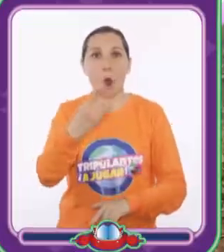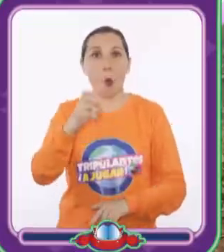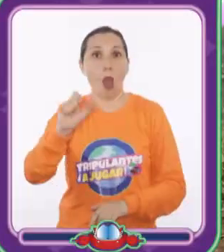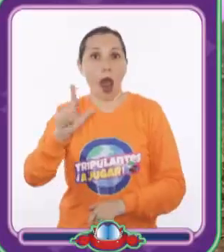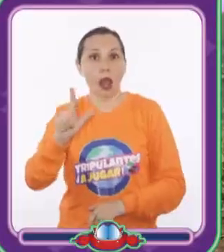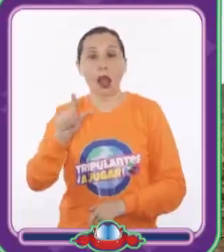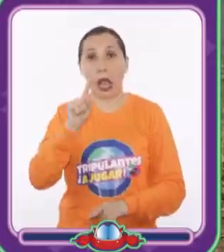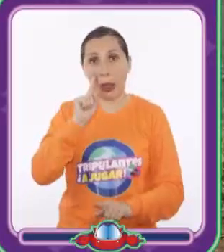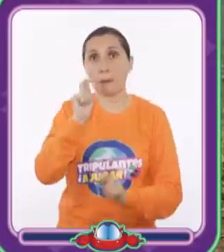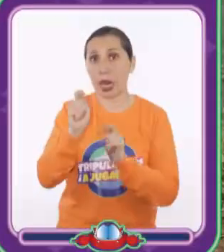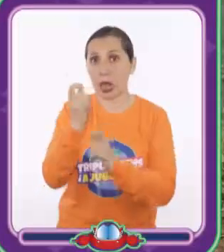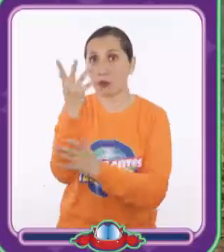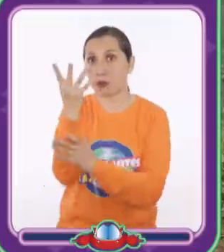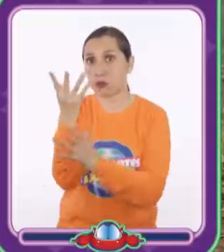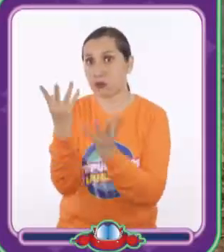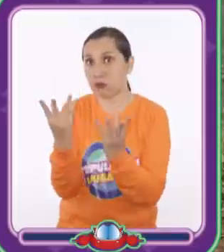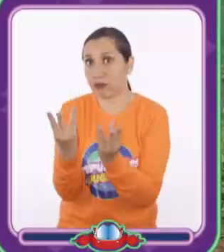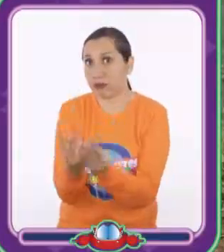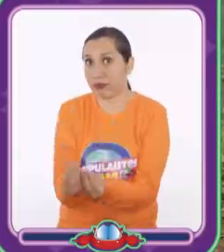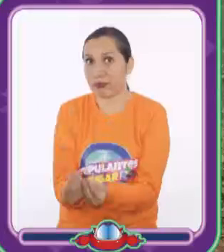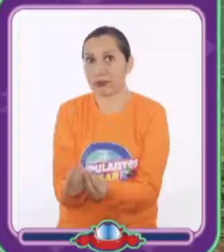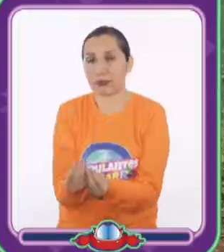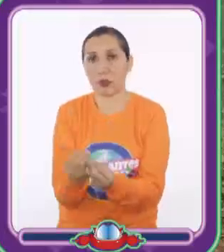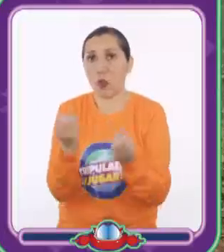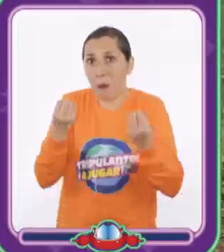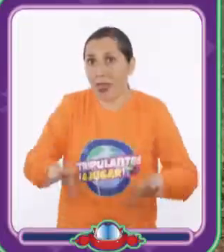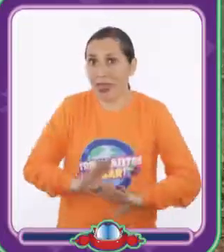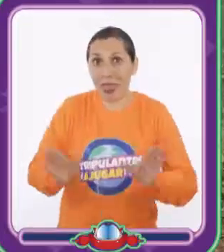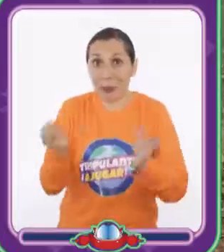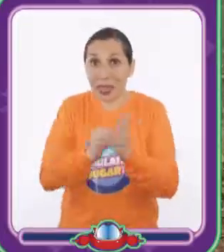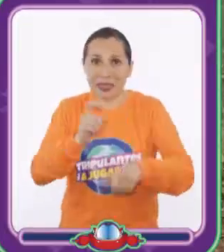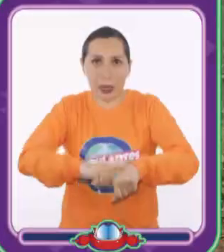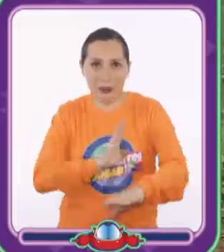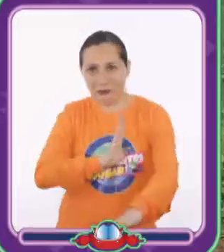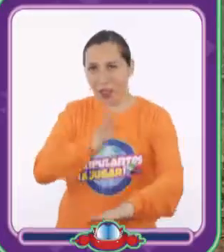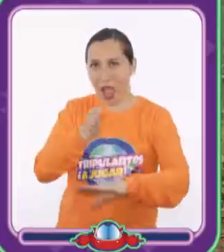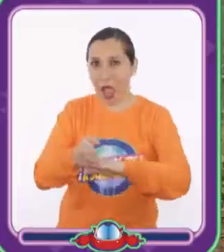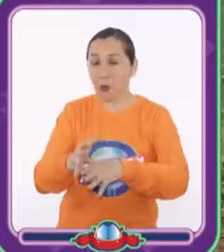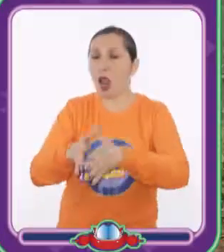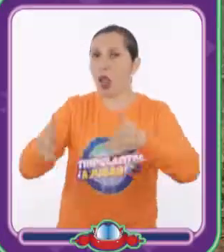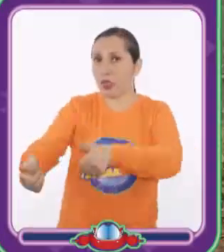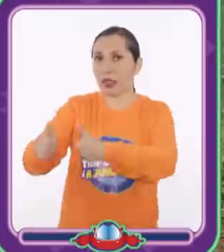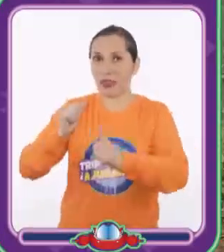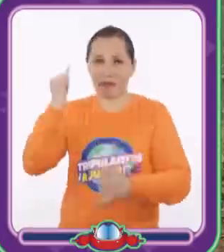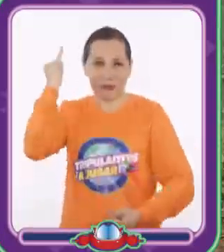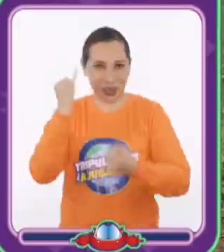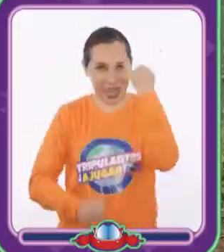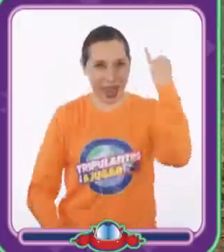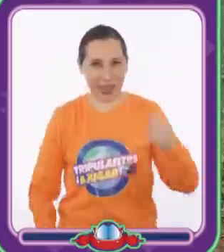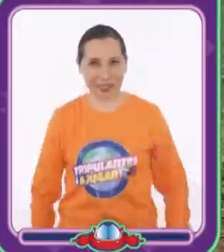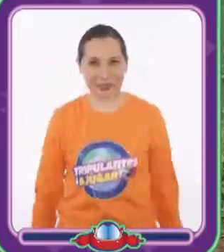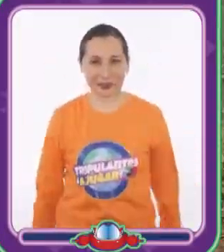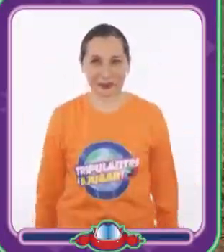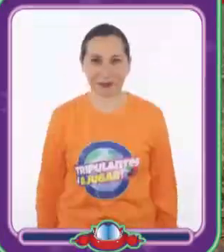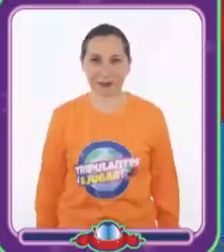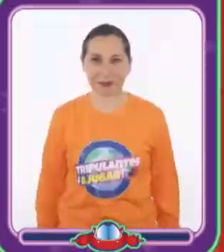chagual y que está en peligro de extinción. No perdamos ni un segundo más y vamos al gran desafío final.